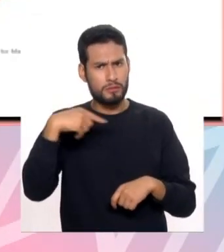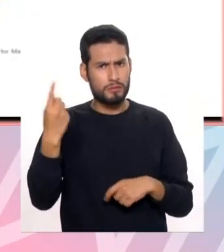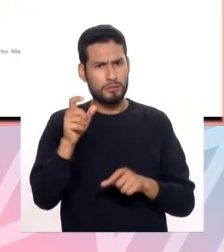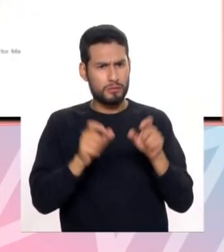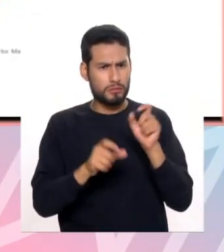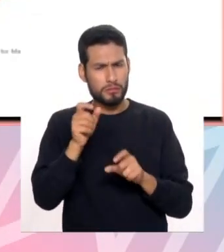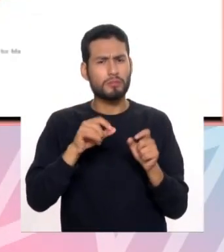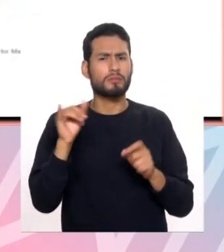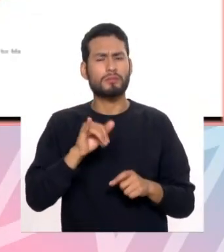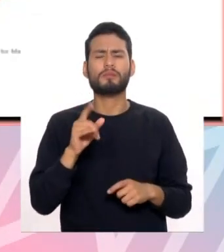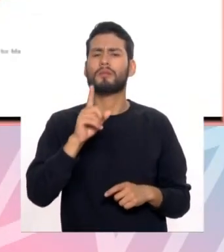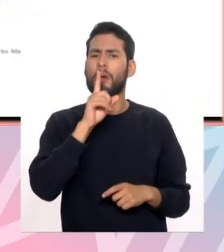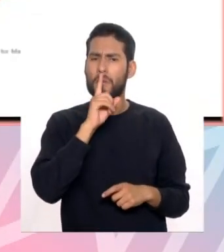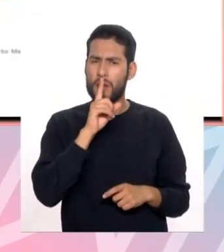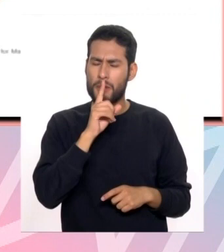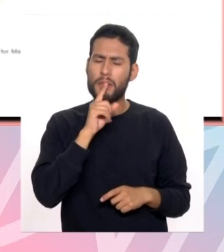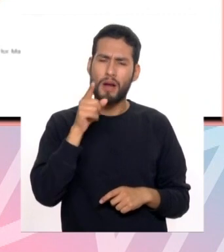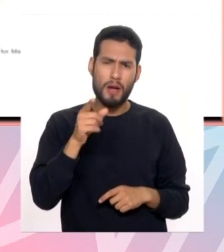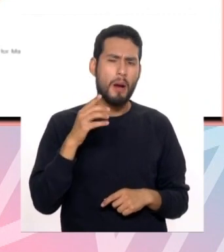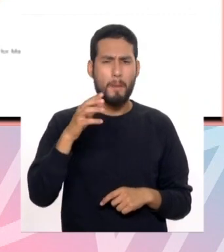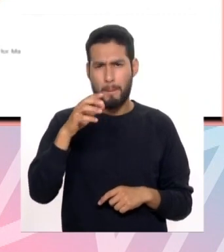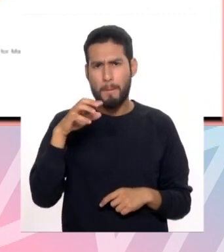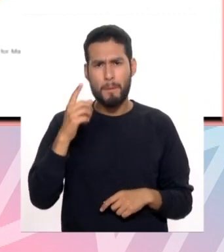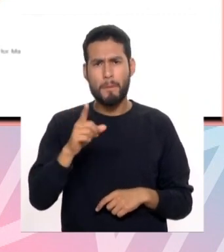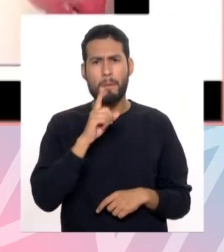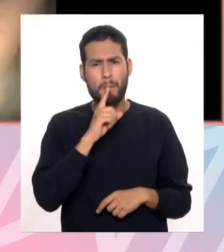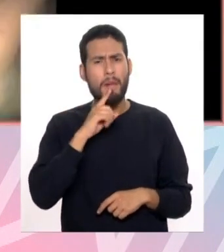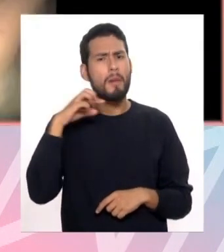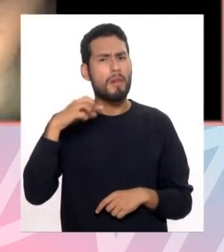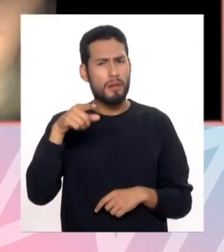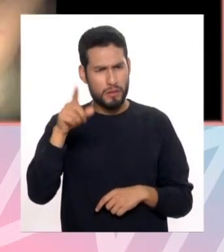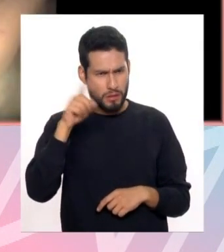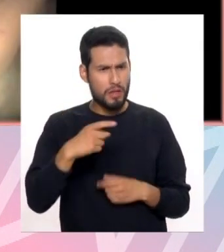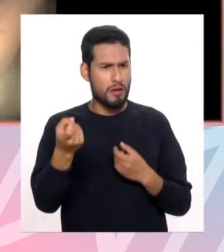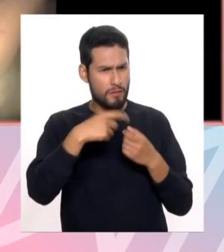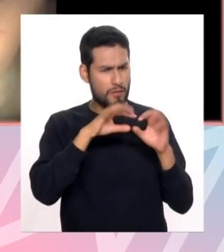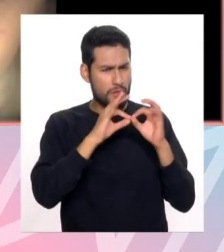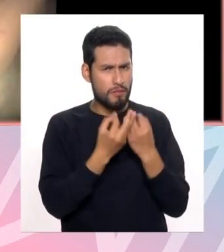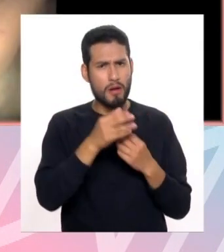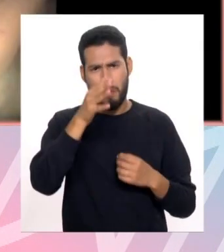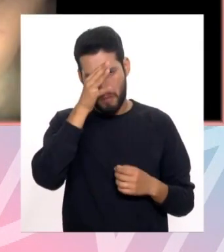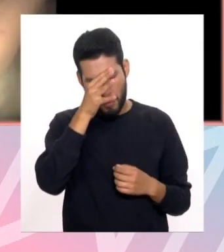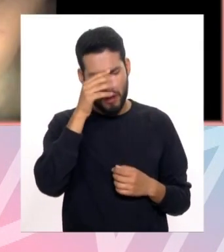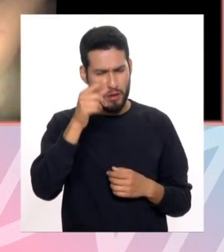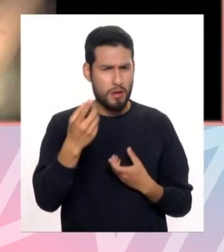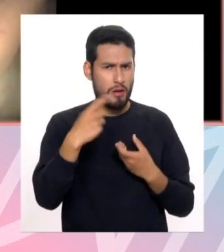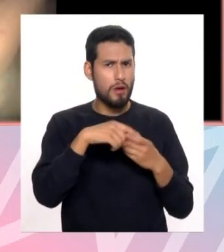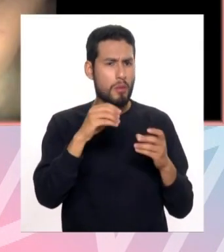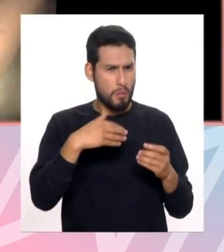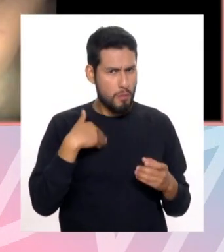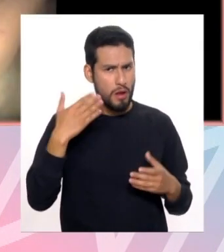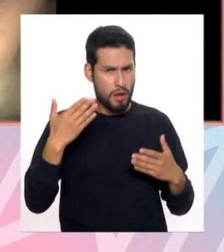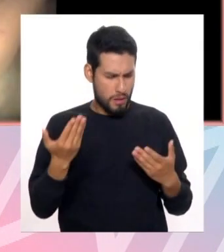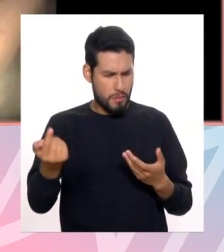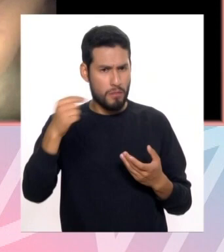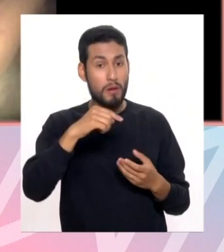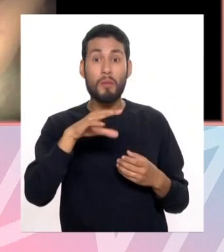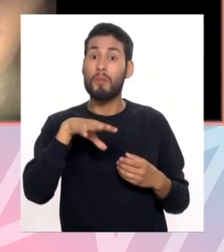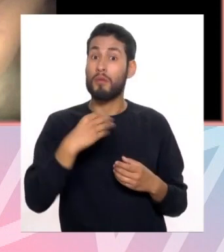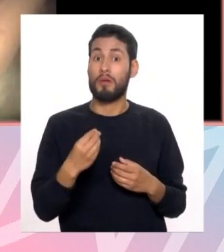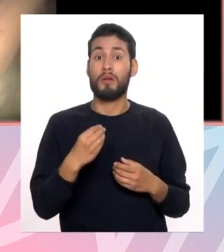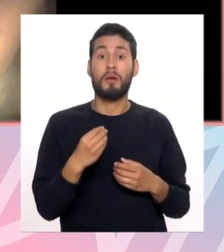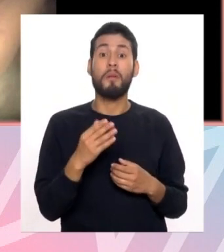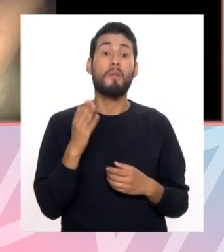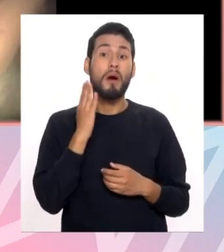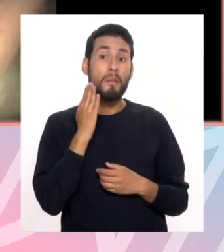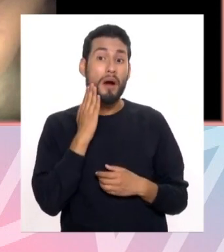a involucrar al padre, a involucrar a la familia, para que se dé el contexto necesario para que la paciente pueda acudir, porque en las condiciones que una